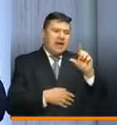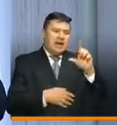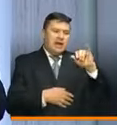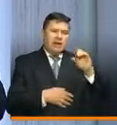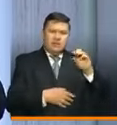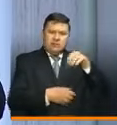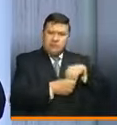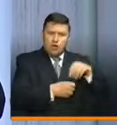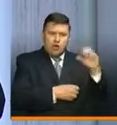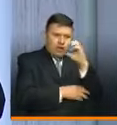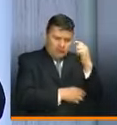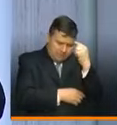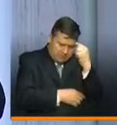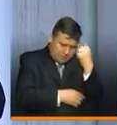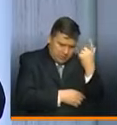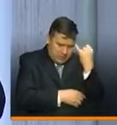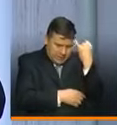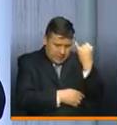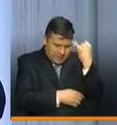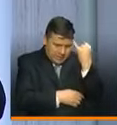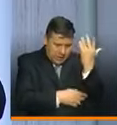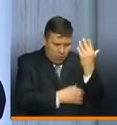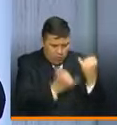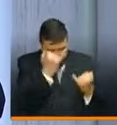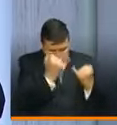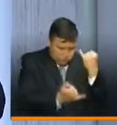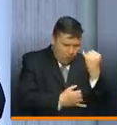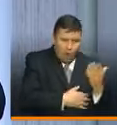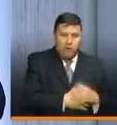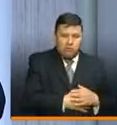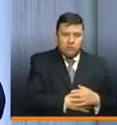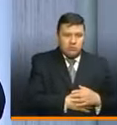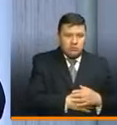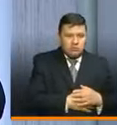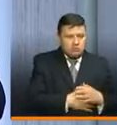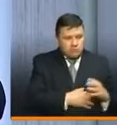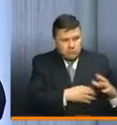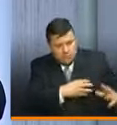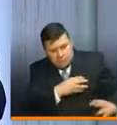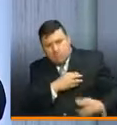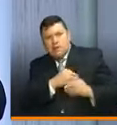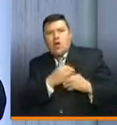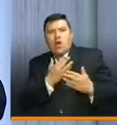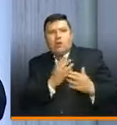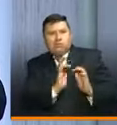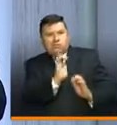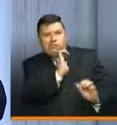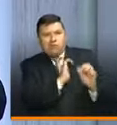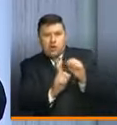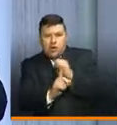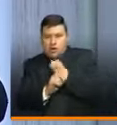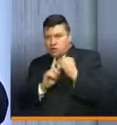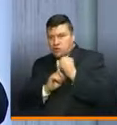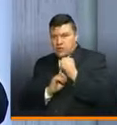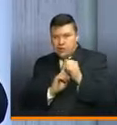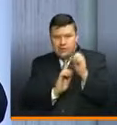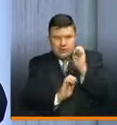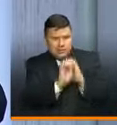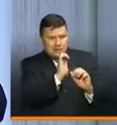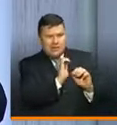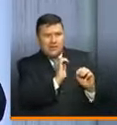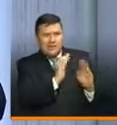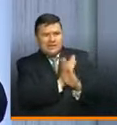unos colombianos pensando en unas ideas innovadoras que unan la visión de cómo puede una sociedad abordar un